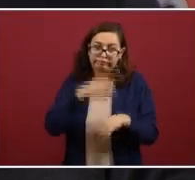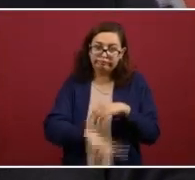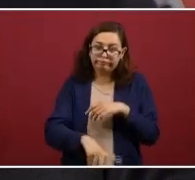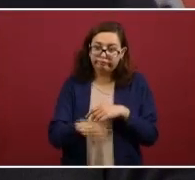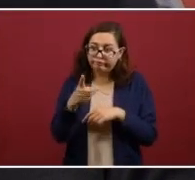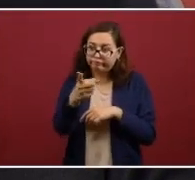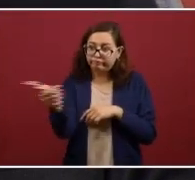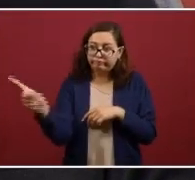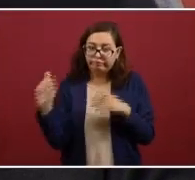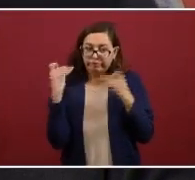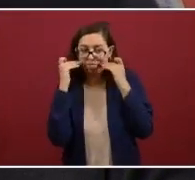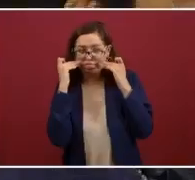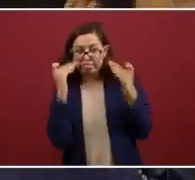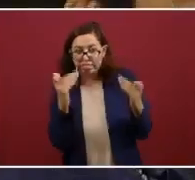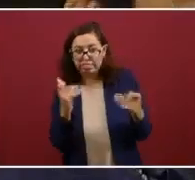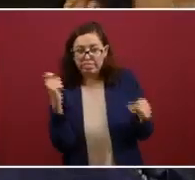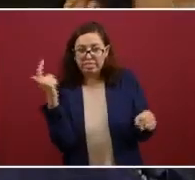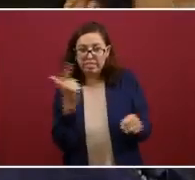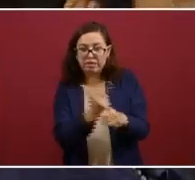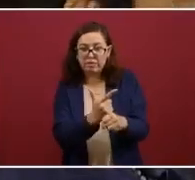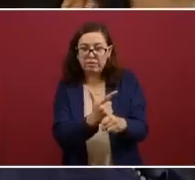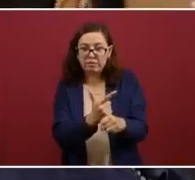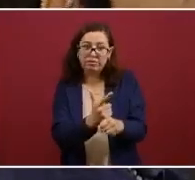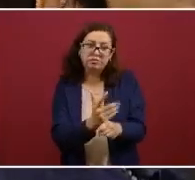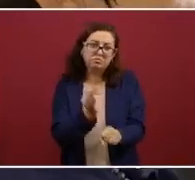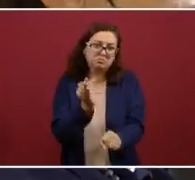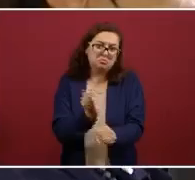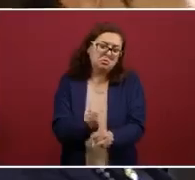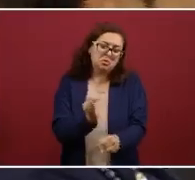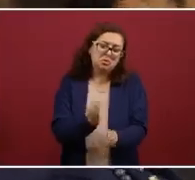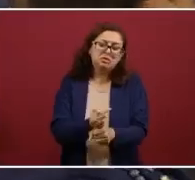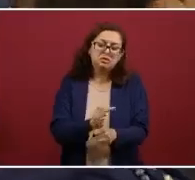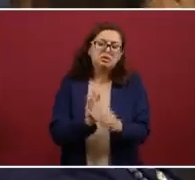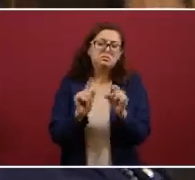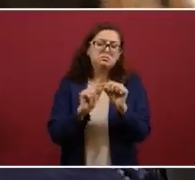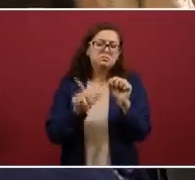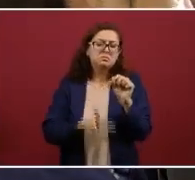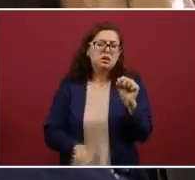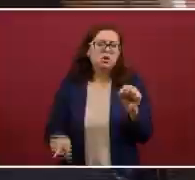Así están las cosas en México.